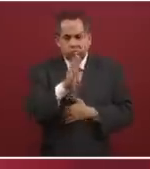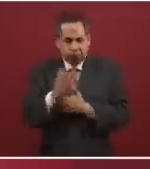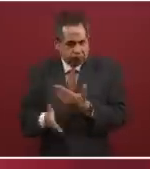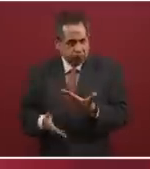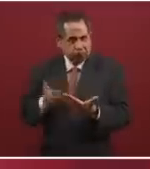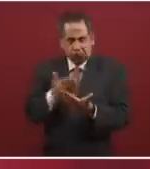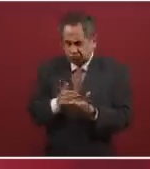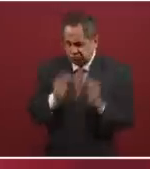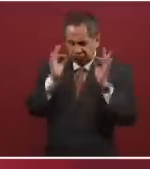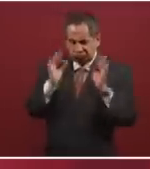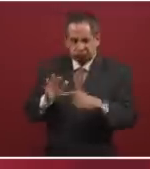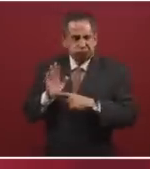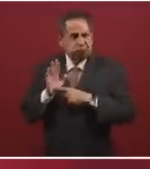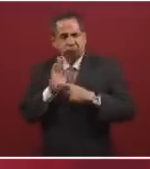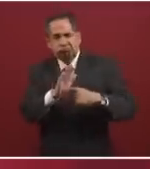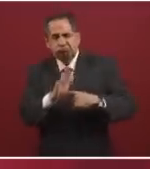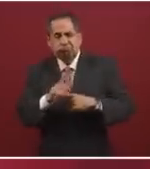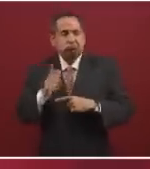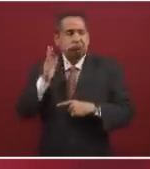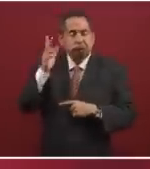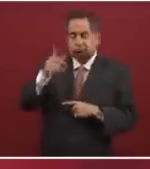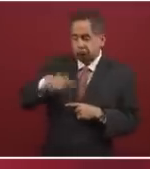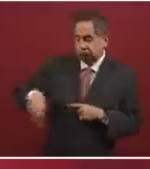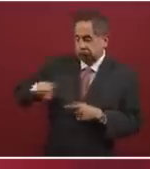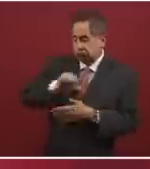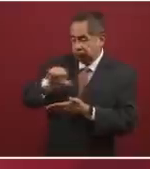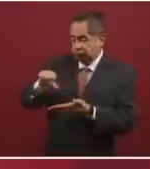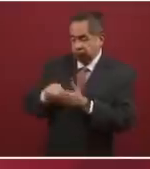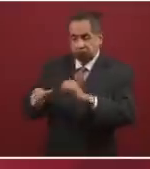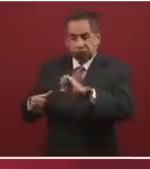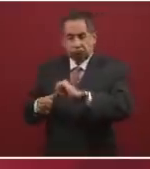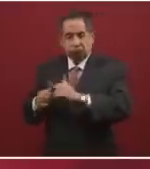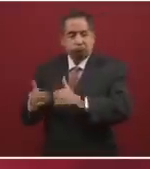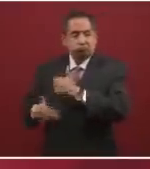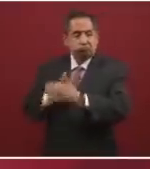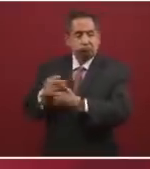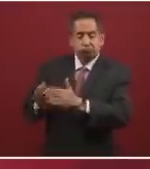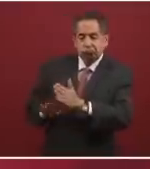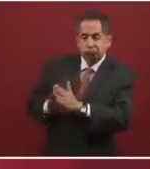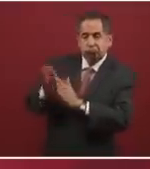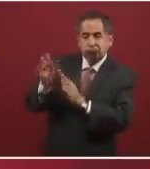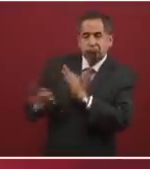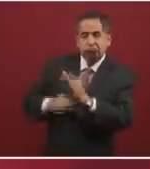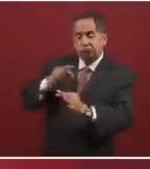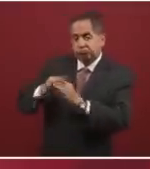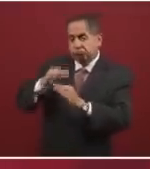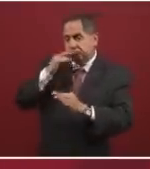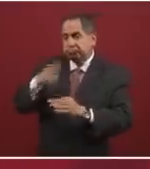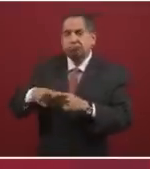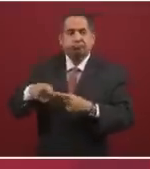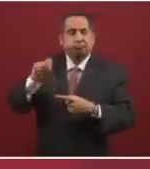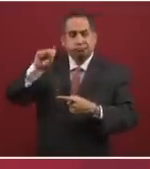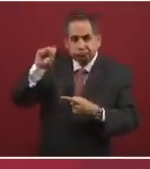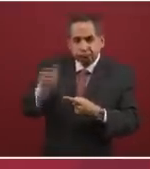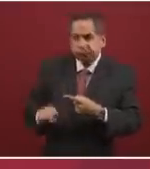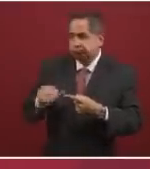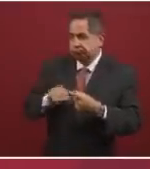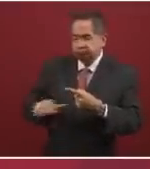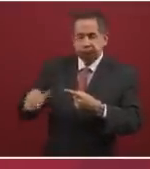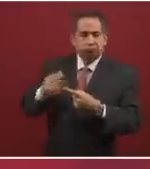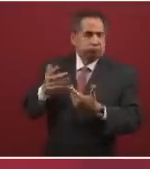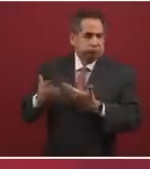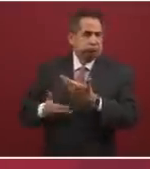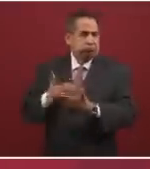propuesta de que haya desarrollo en Centroamérica, en el sureste, para